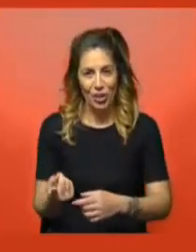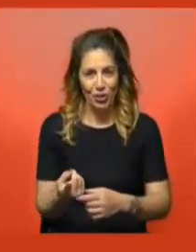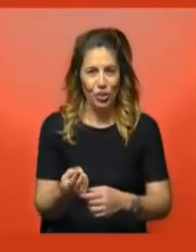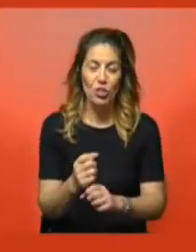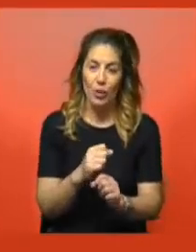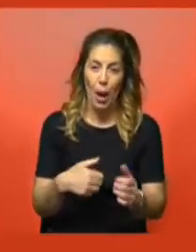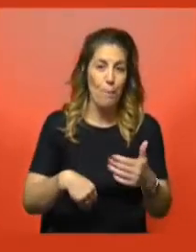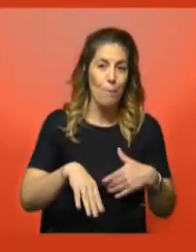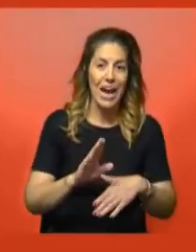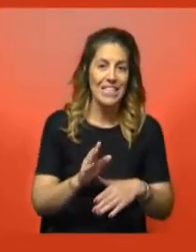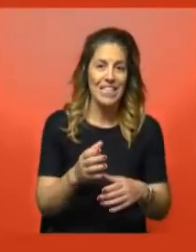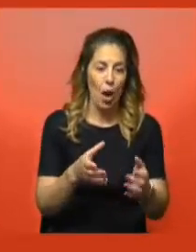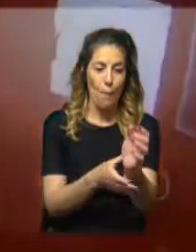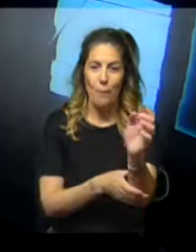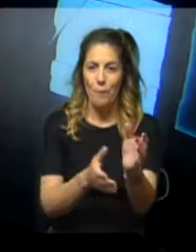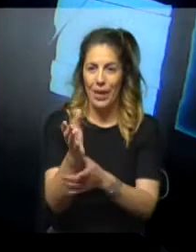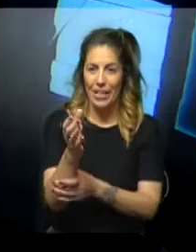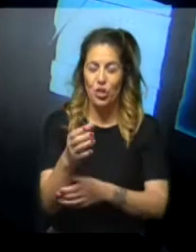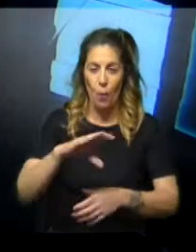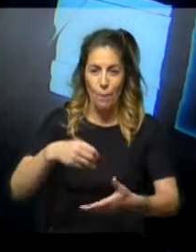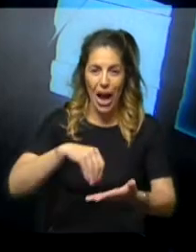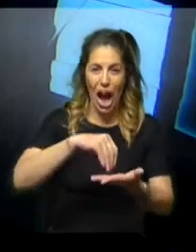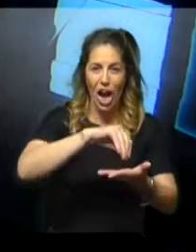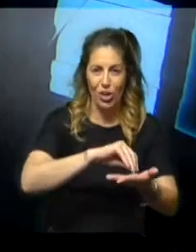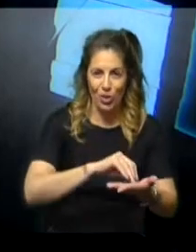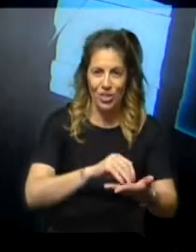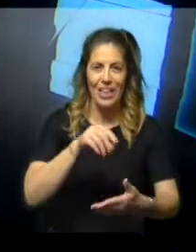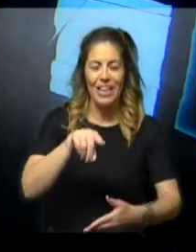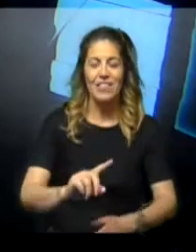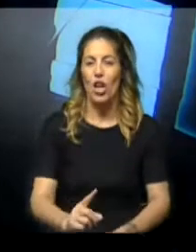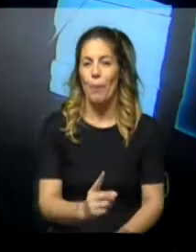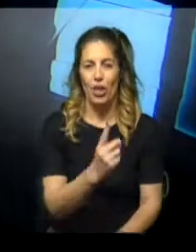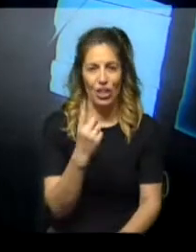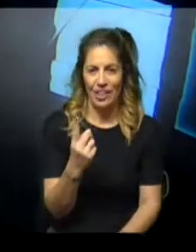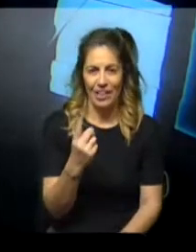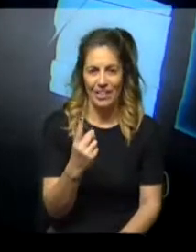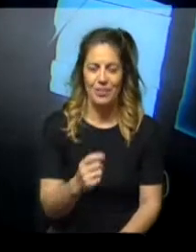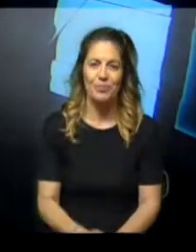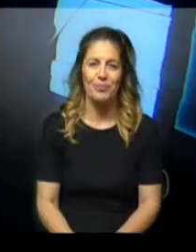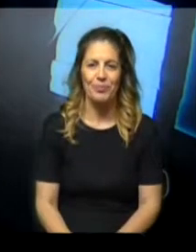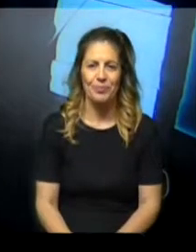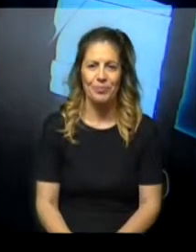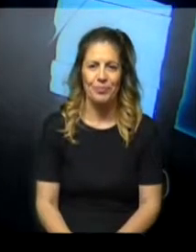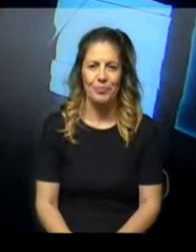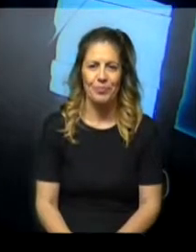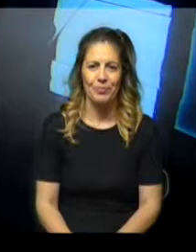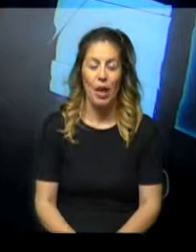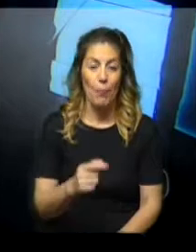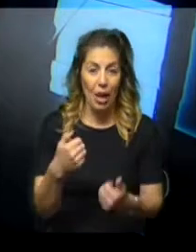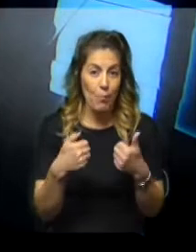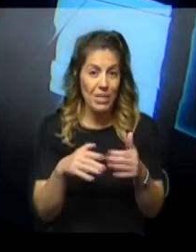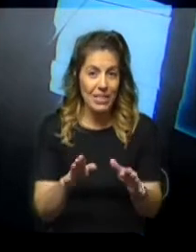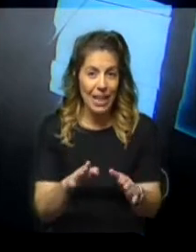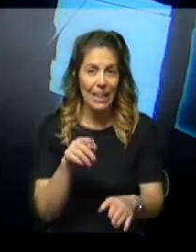otros brazos hubiera puesto otras cosas esas fueron las prioridades pero este para empezar